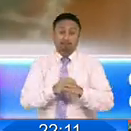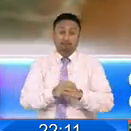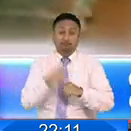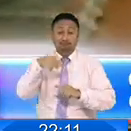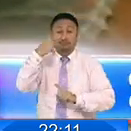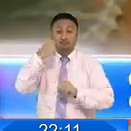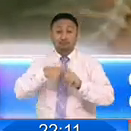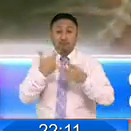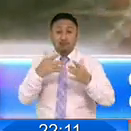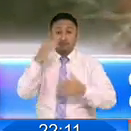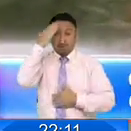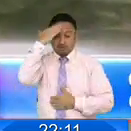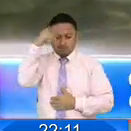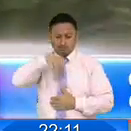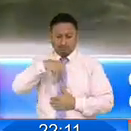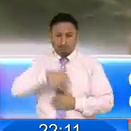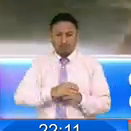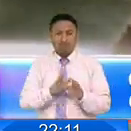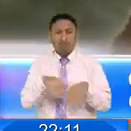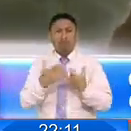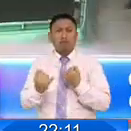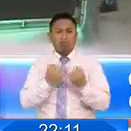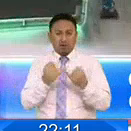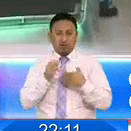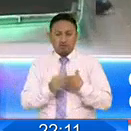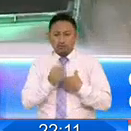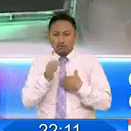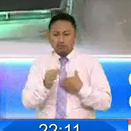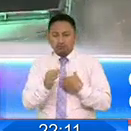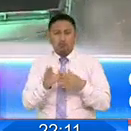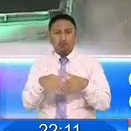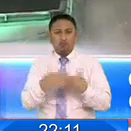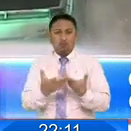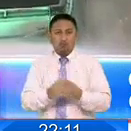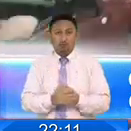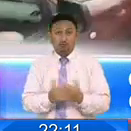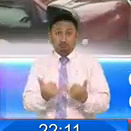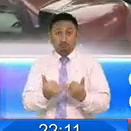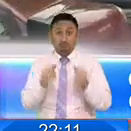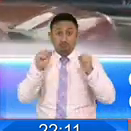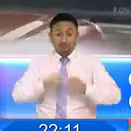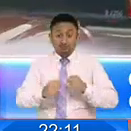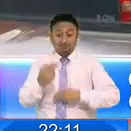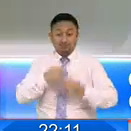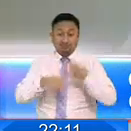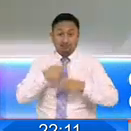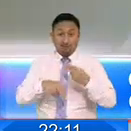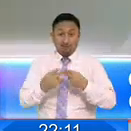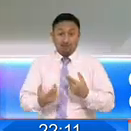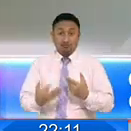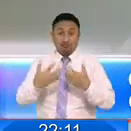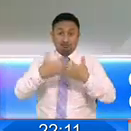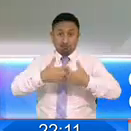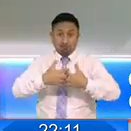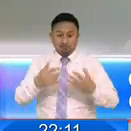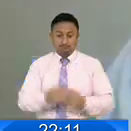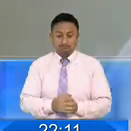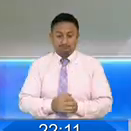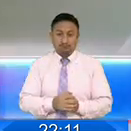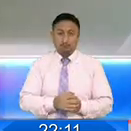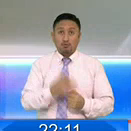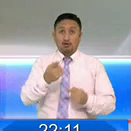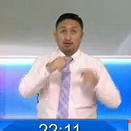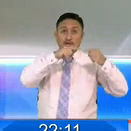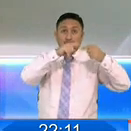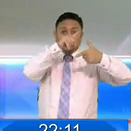podría conocer el comportamiento del virus, por lo que es un reto activar el comercio y la productividad. Es decir, esta curva